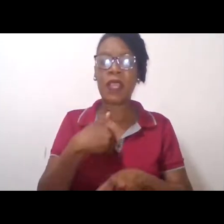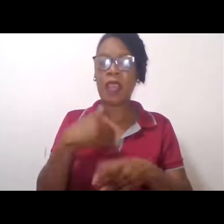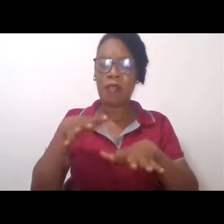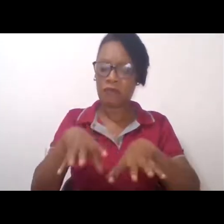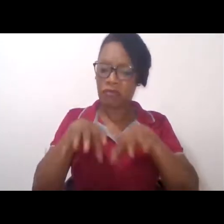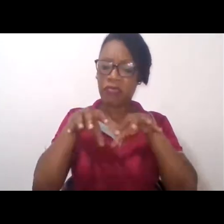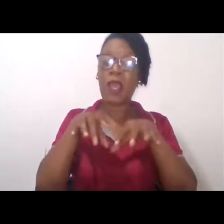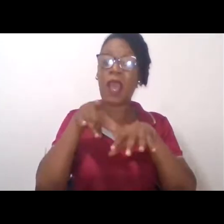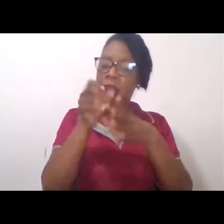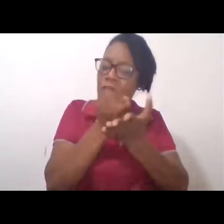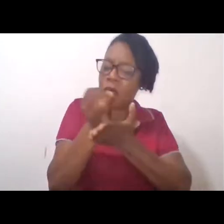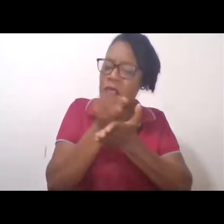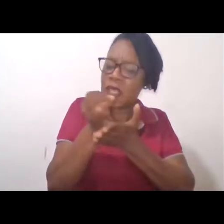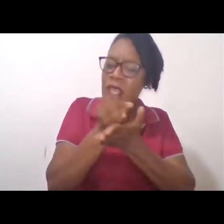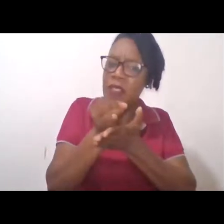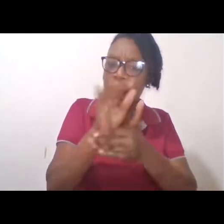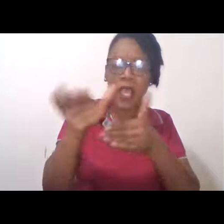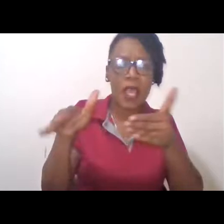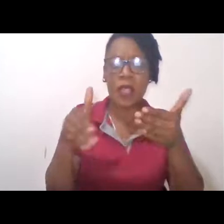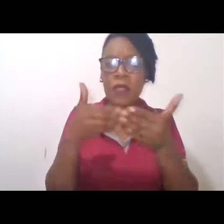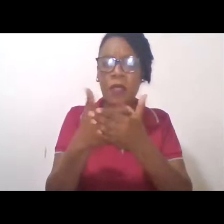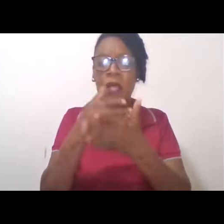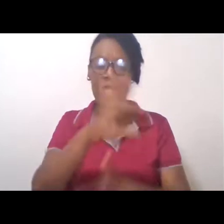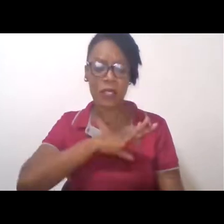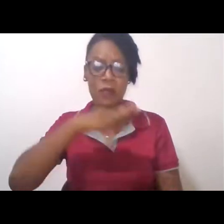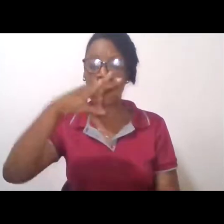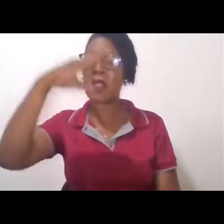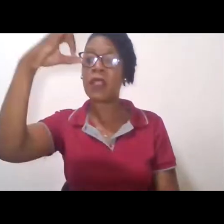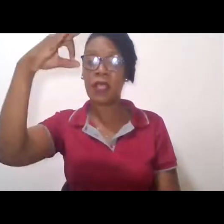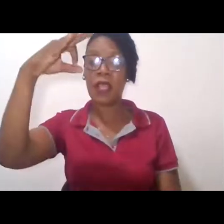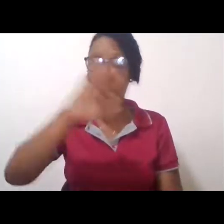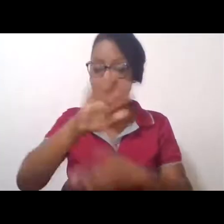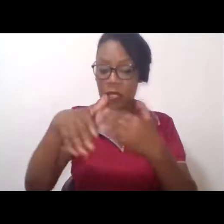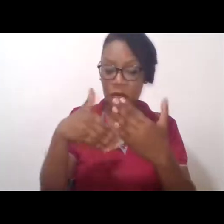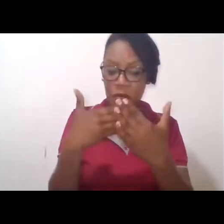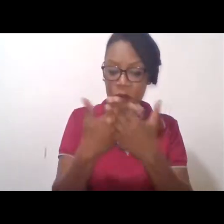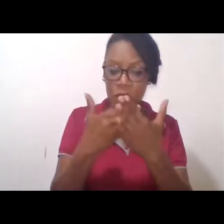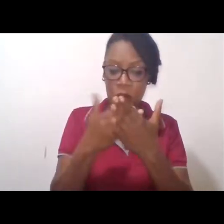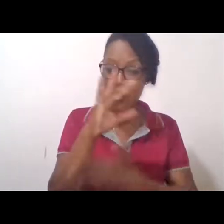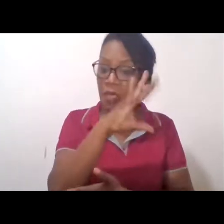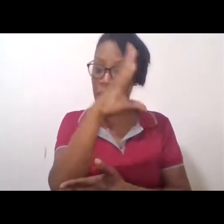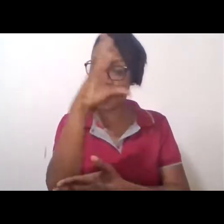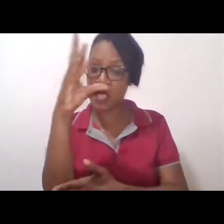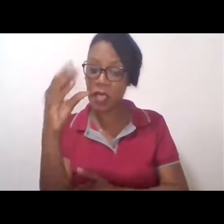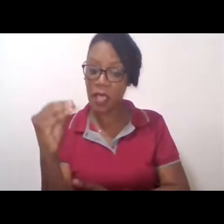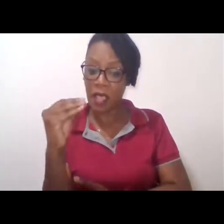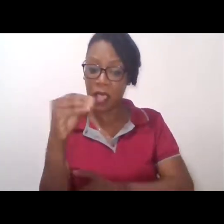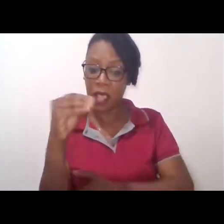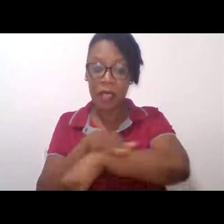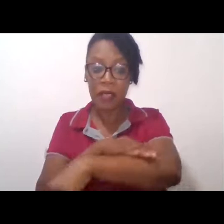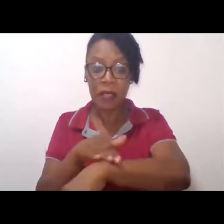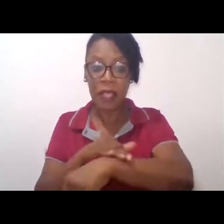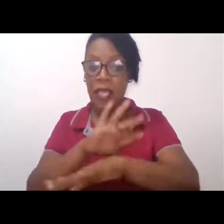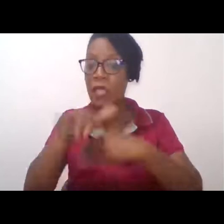investigación muy fuerte en torno a la espiritualidad de la diáspora afro y también en el marco del TEA,